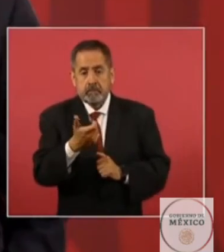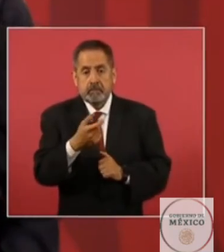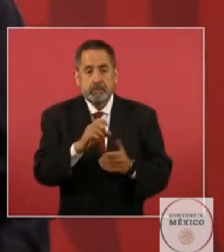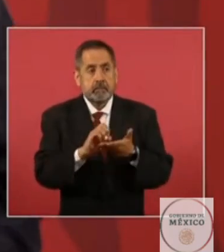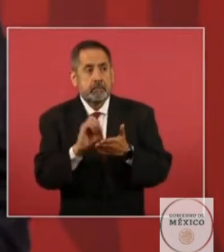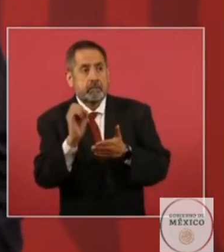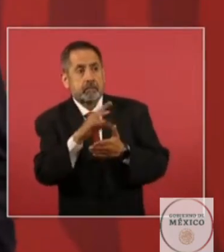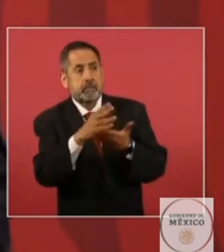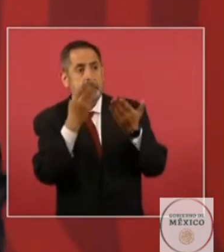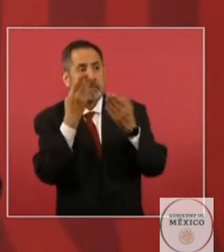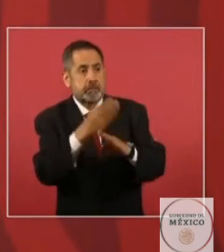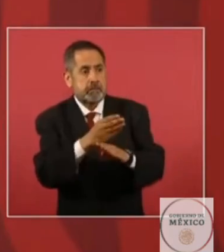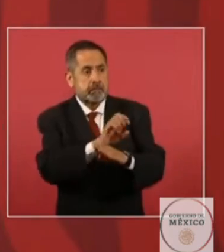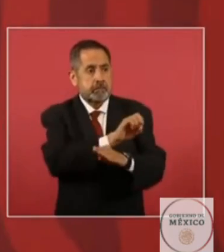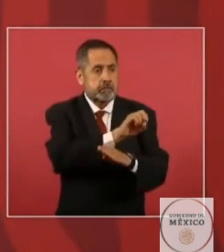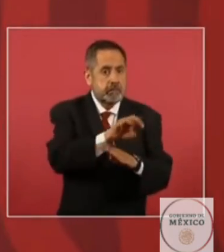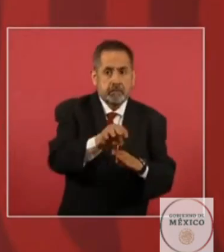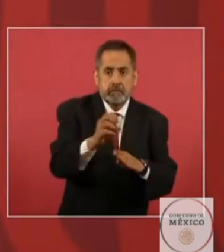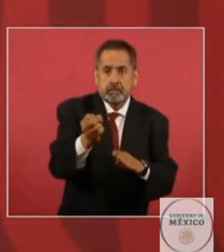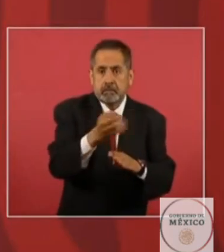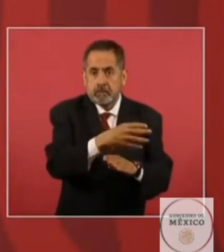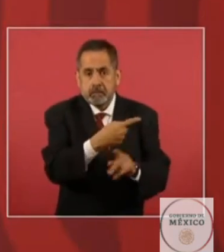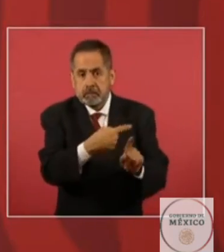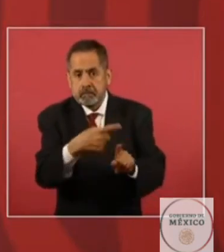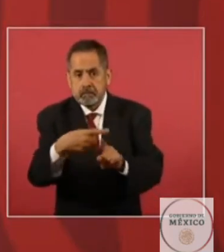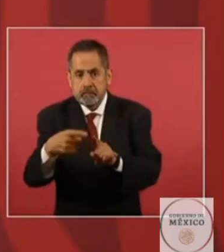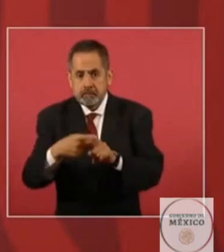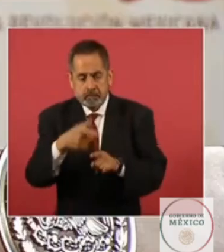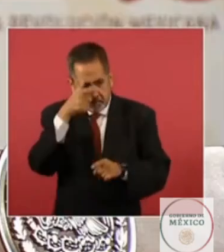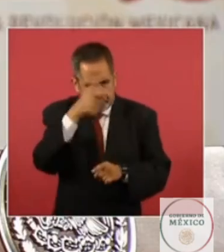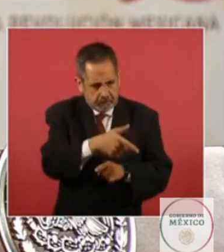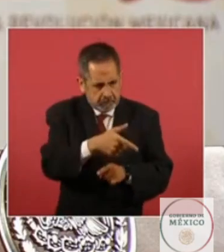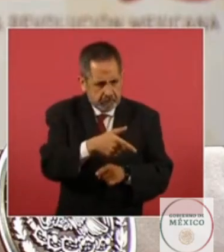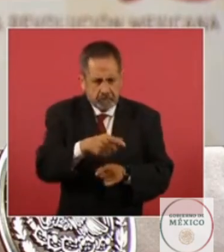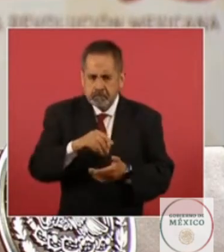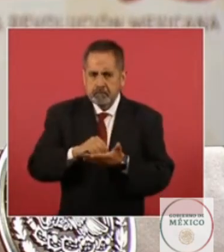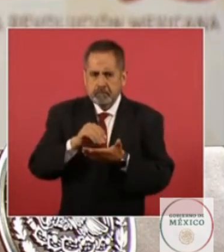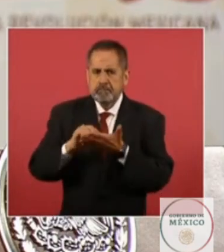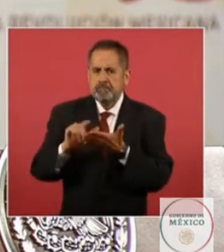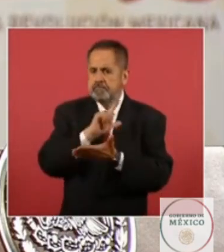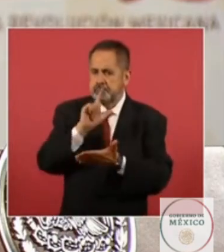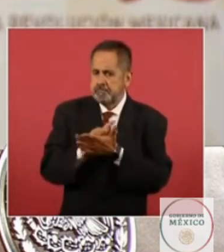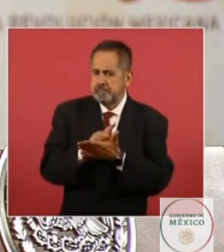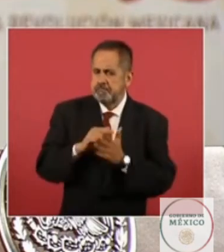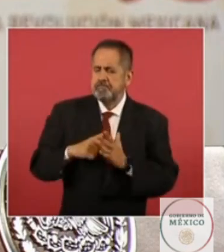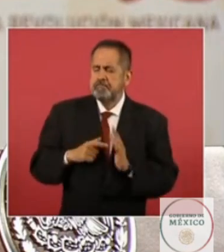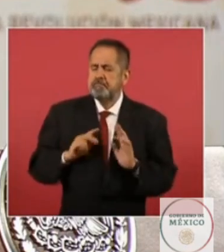de distintas cosas. No están en una sola rama.